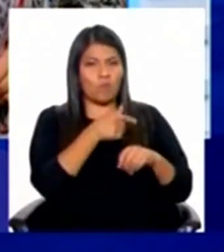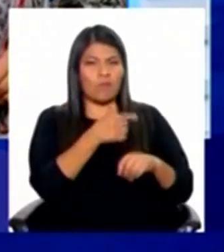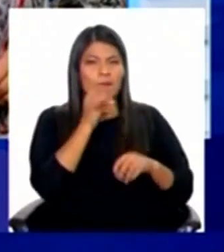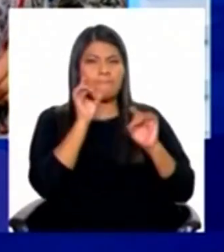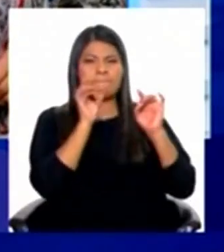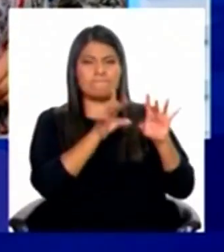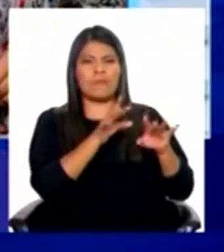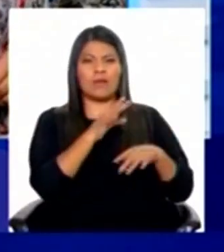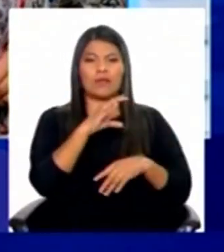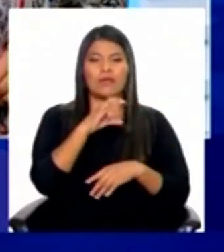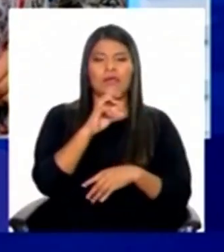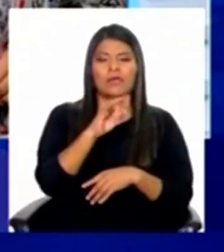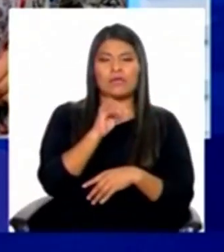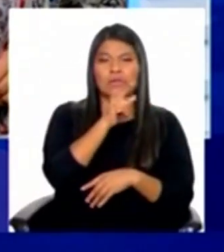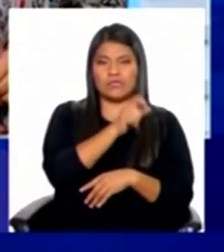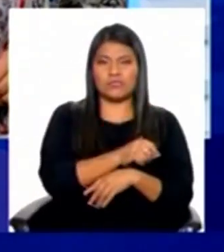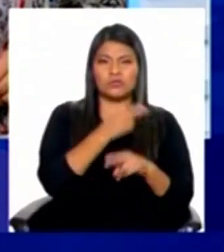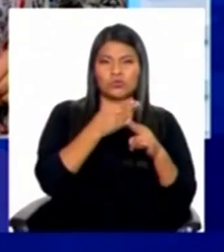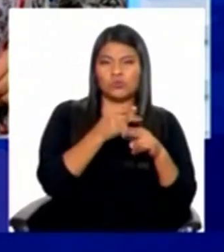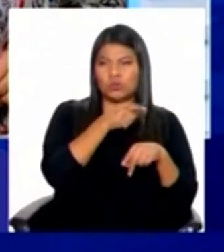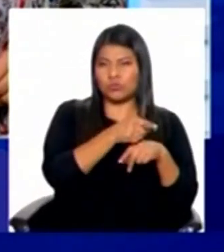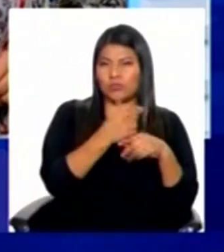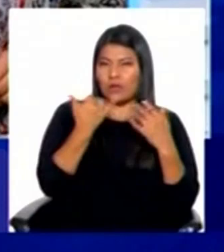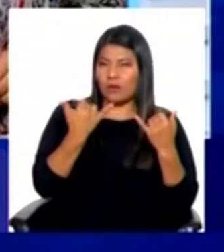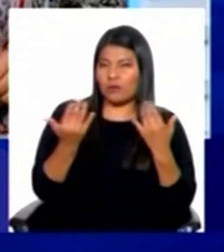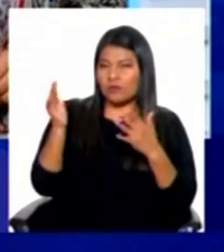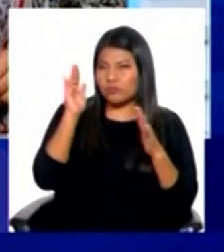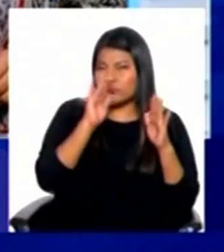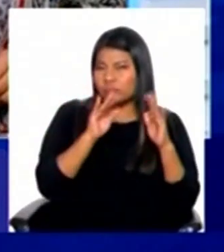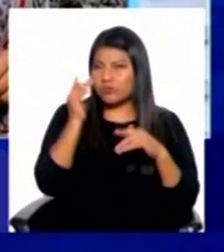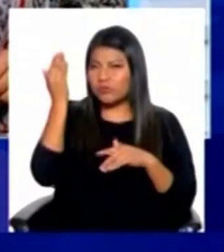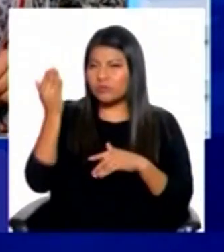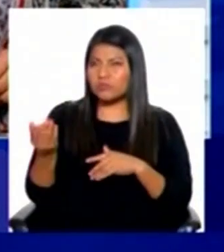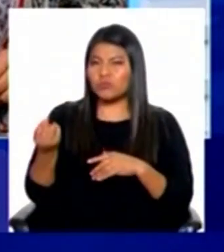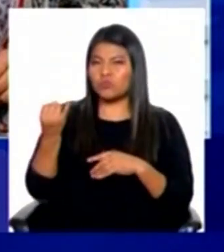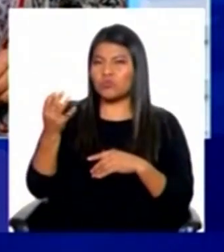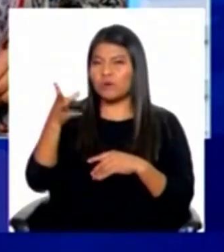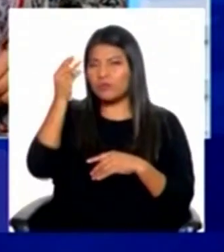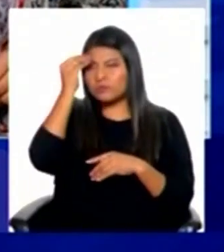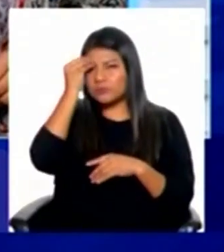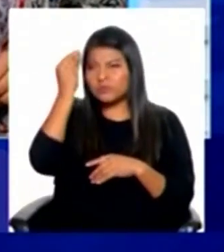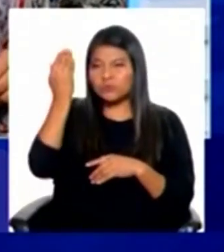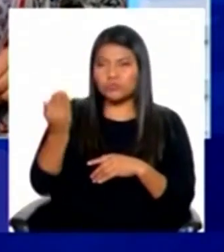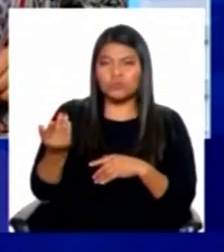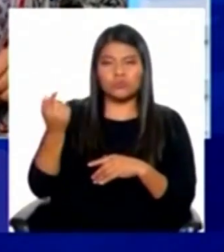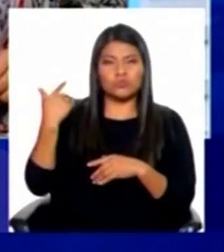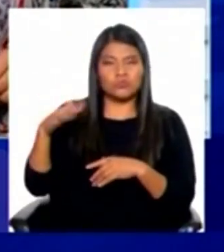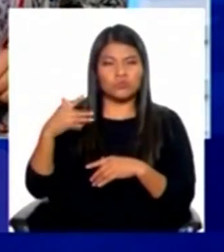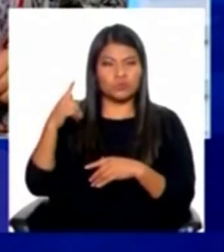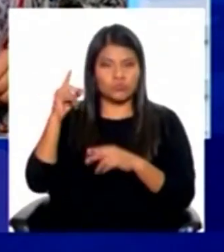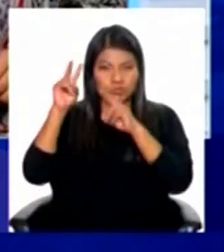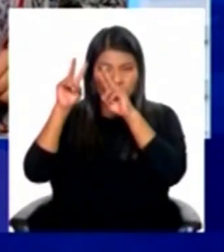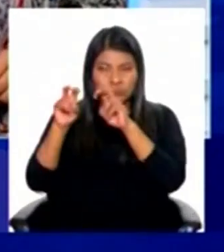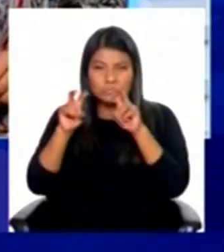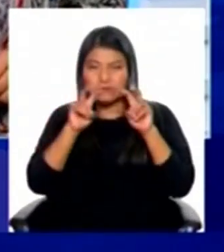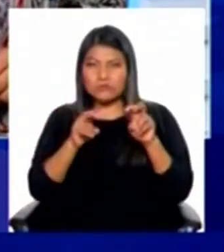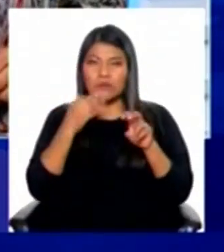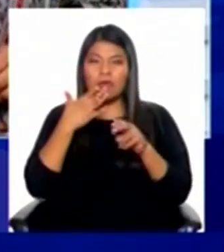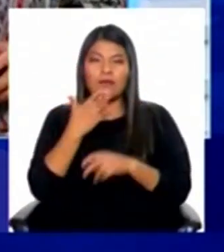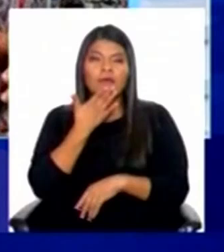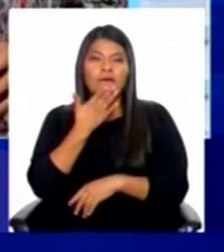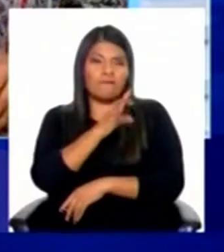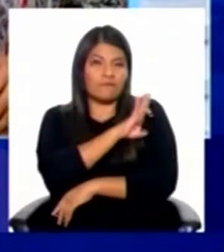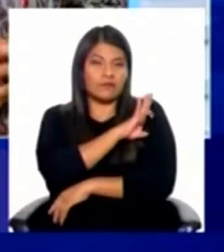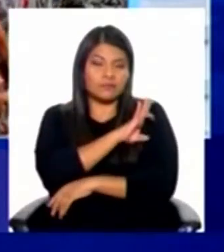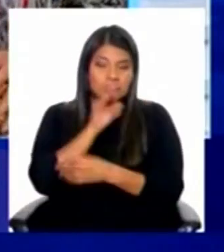avezado? ¿No es que debería haber un conocimiento importante de este tipo de personajes para justamente ser prolijo en los detalles y evitar, pues,